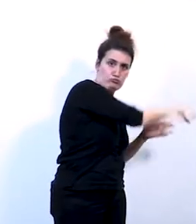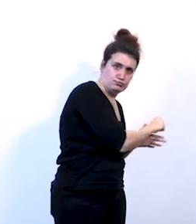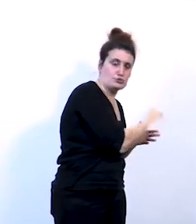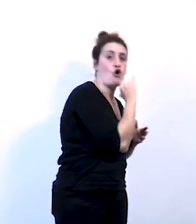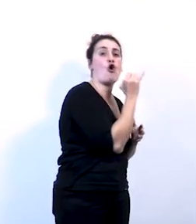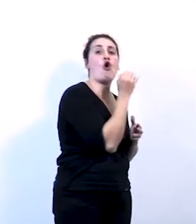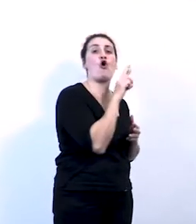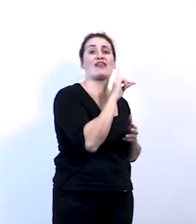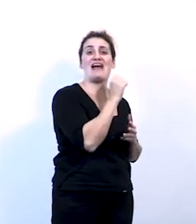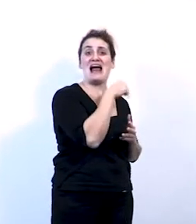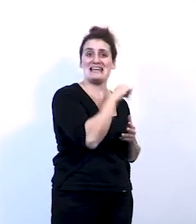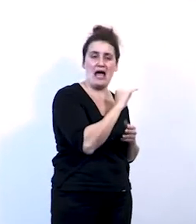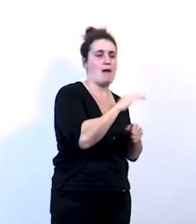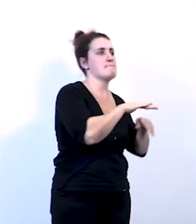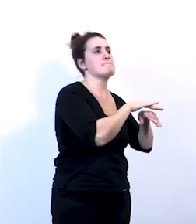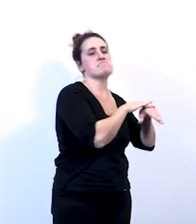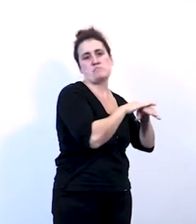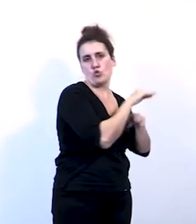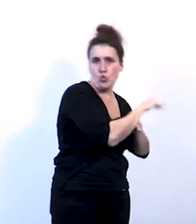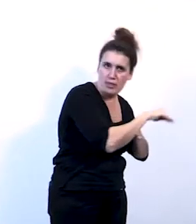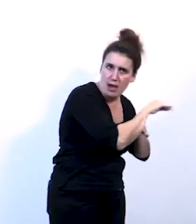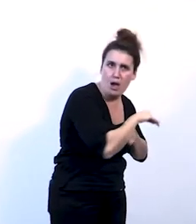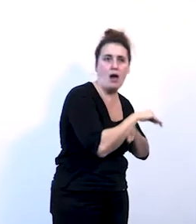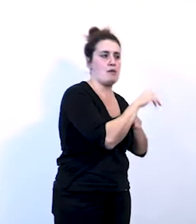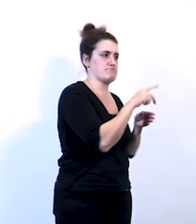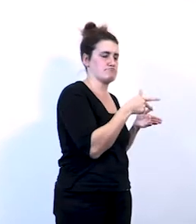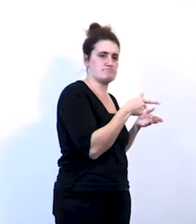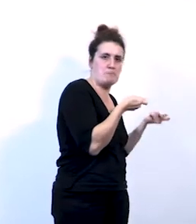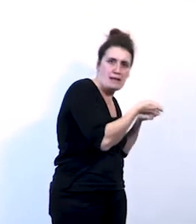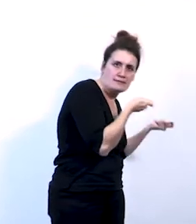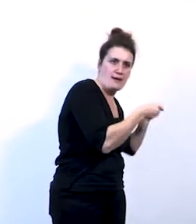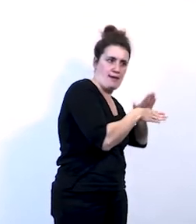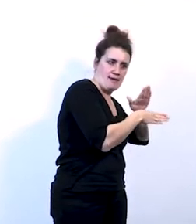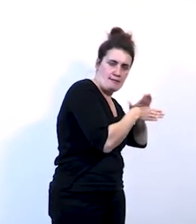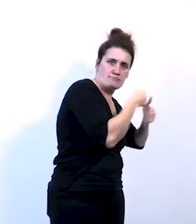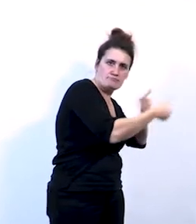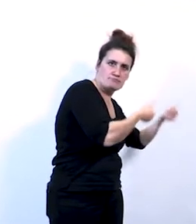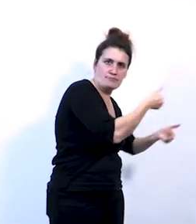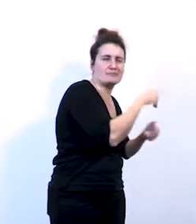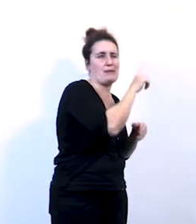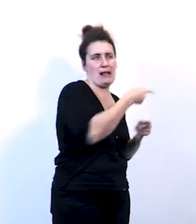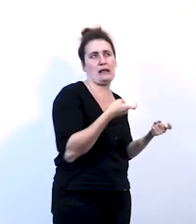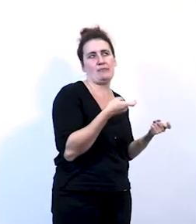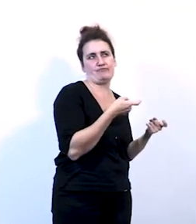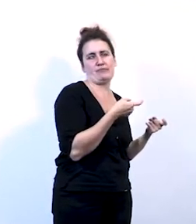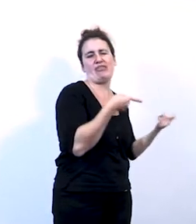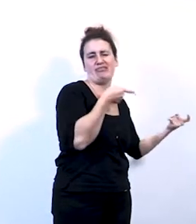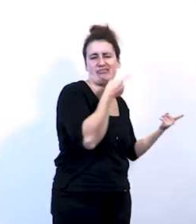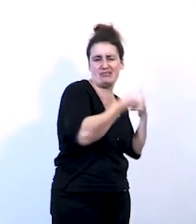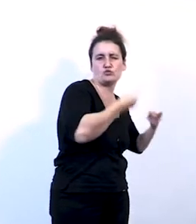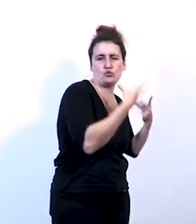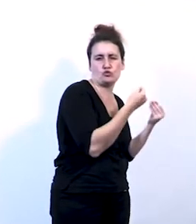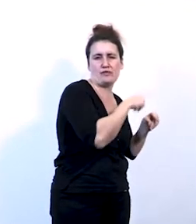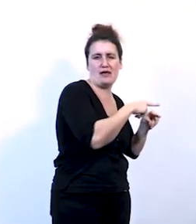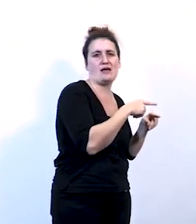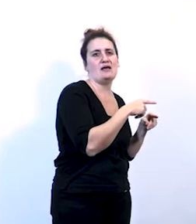para cuidarlo, para mantenerlo, o lo que sea. También aquí hay mucha discusión que hablar qué fue lo que pasó, que Jordania